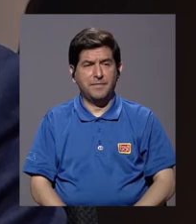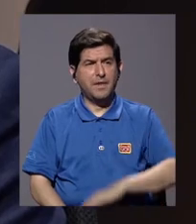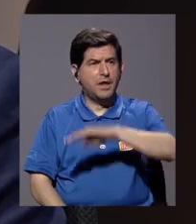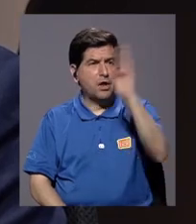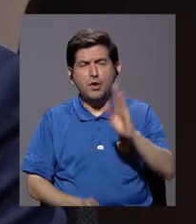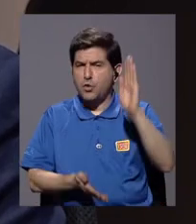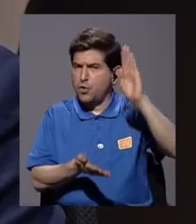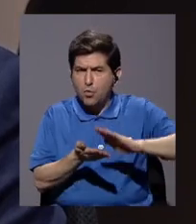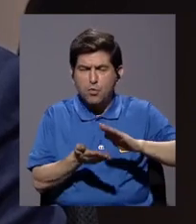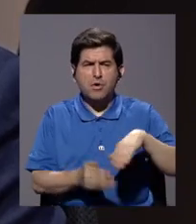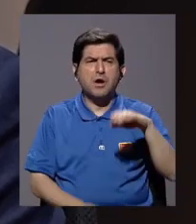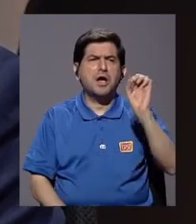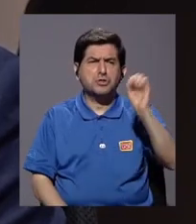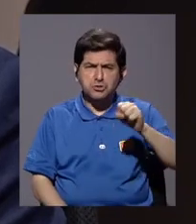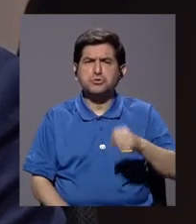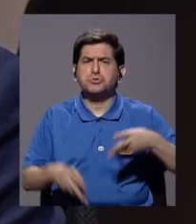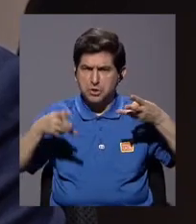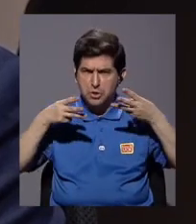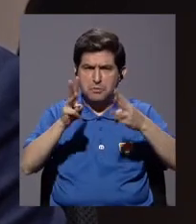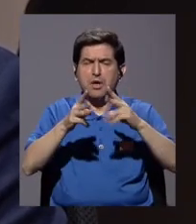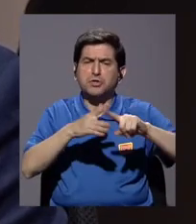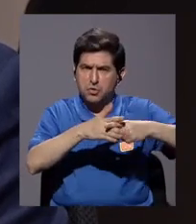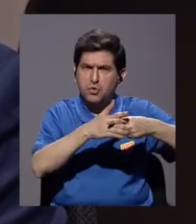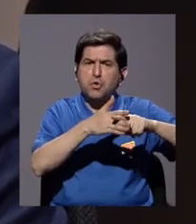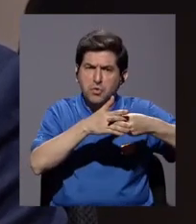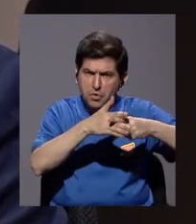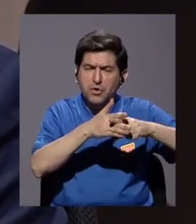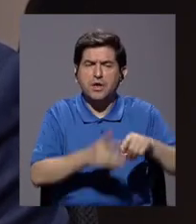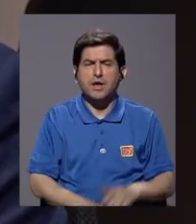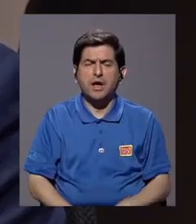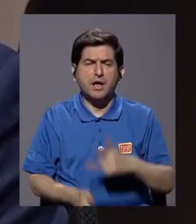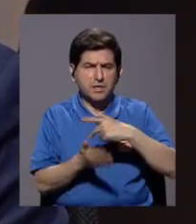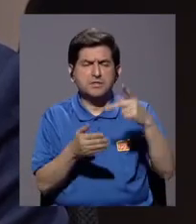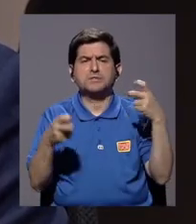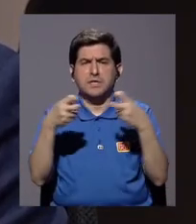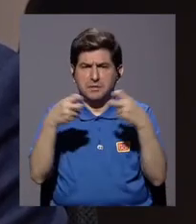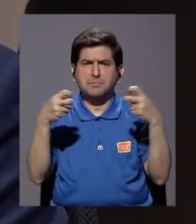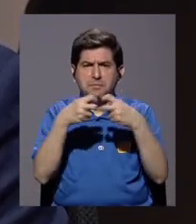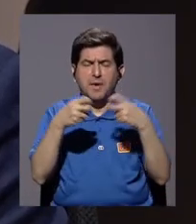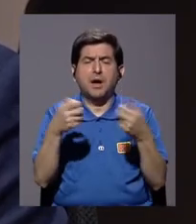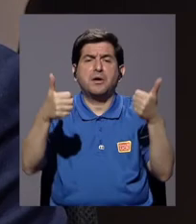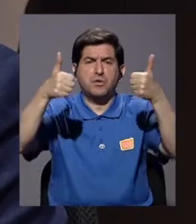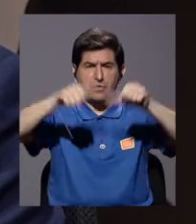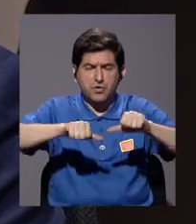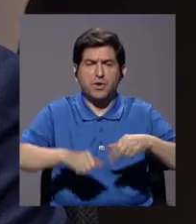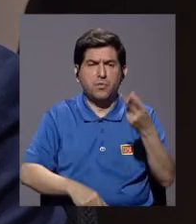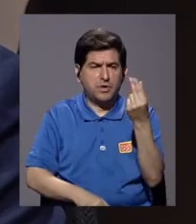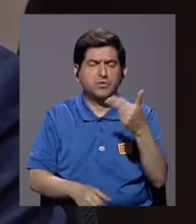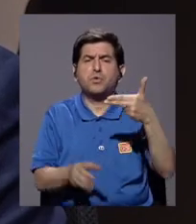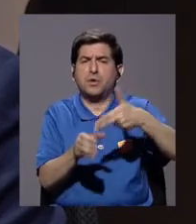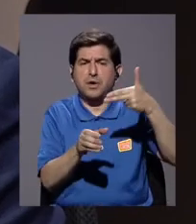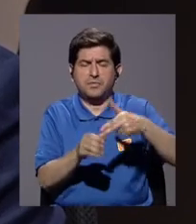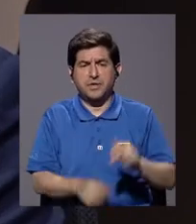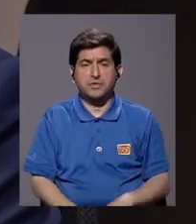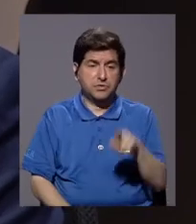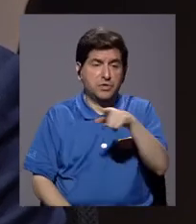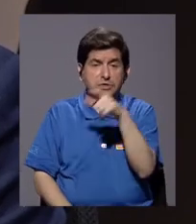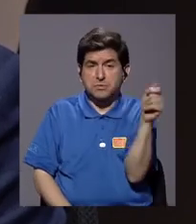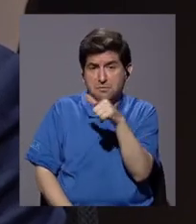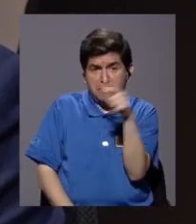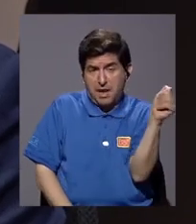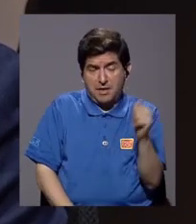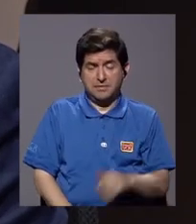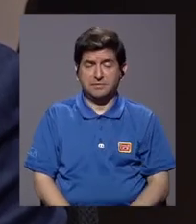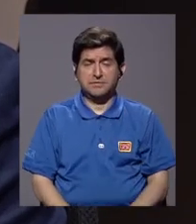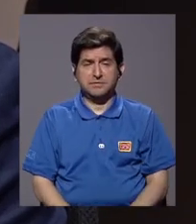Nunca baja, ¿no? Sí, hay metodologías que ajustan las tarifas eléctricas, por ejemplo, de acuerdo a los precios de petróleo. Eso se ajusta cada mes.